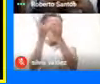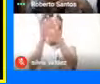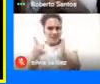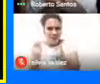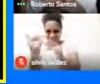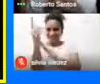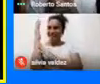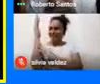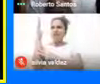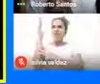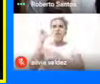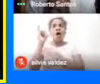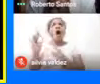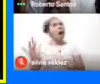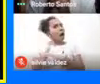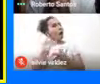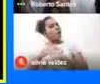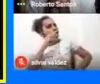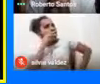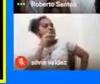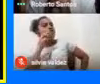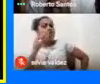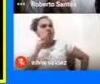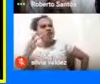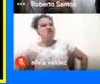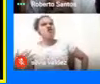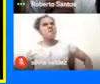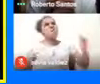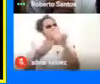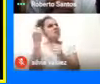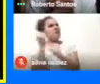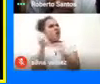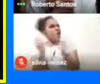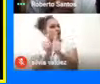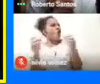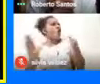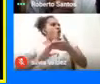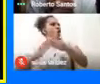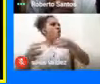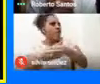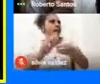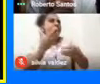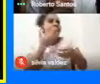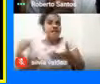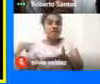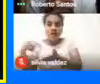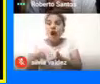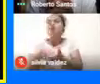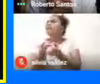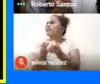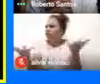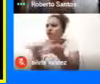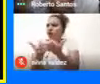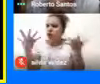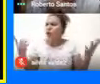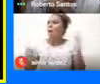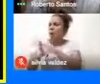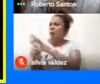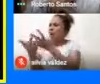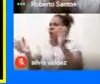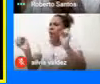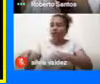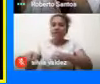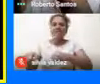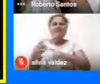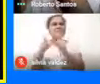cátedra Se animen Y digan Wow Yo quiero empezar A trabajar Con comunidades indígenas Y es que hay mucho Por hacer con ellos Pero